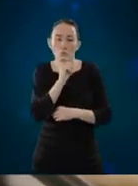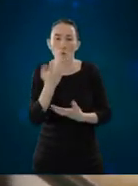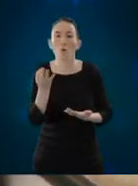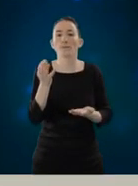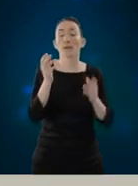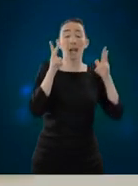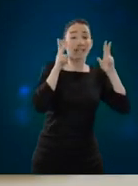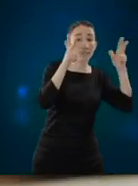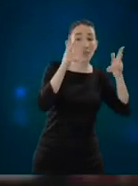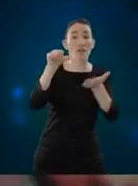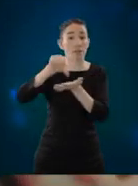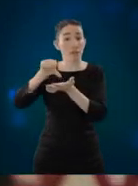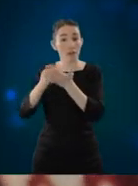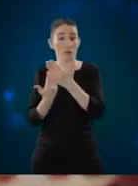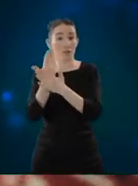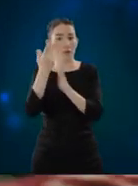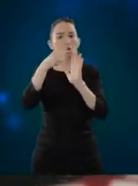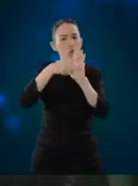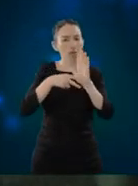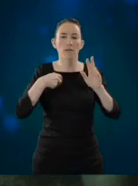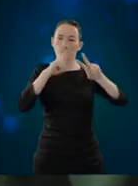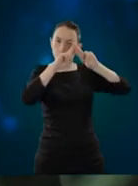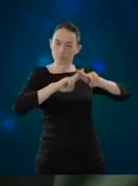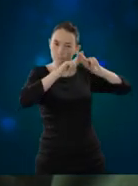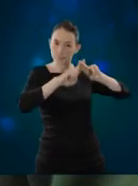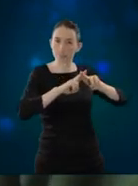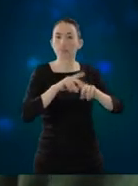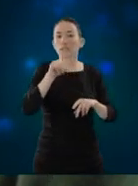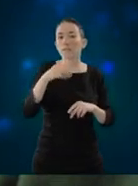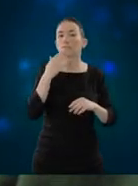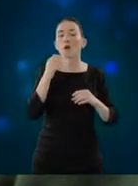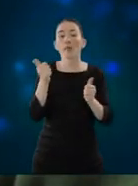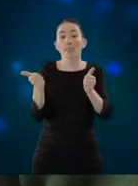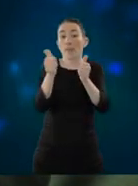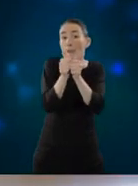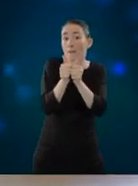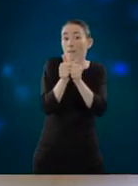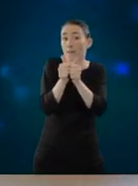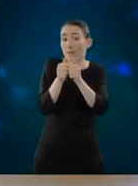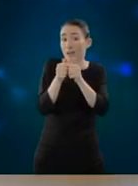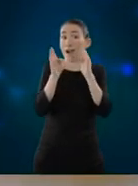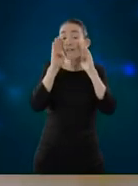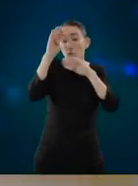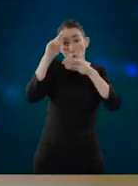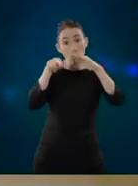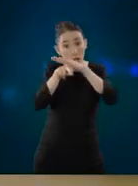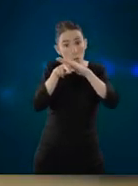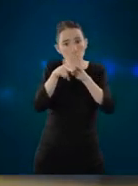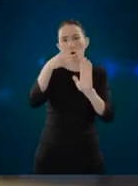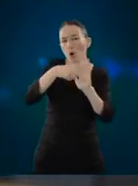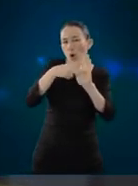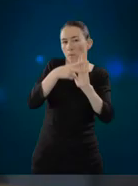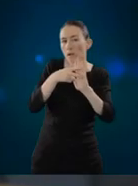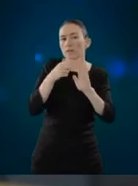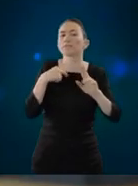ciudad. Se han analizado las normativas de residencias y centros de día, también las normativas de acceso a los recursos